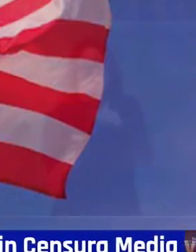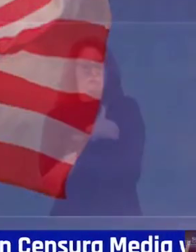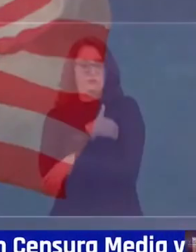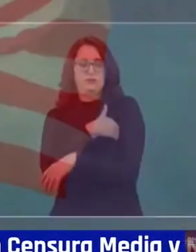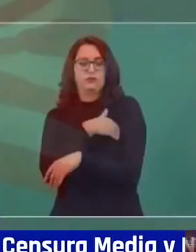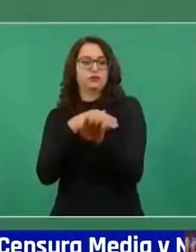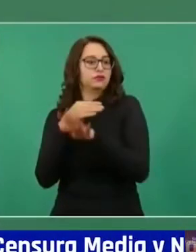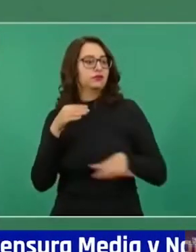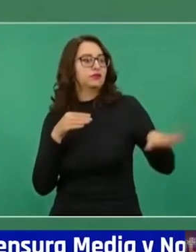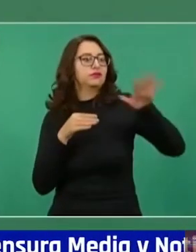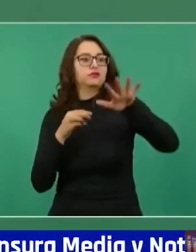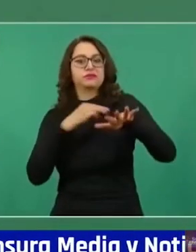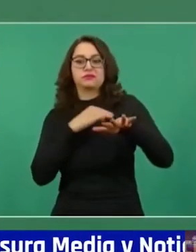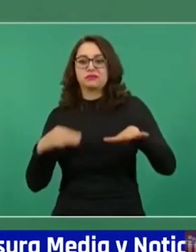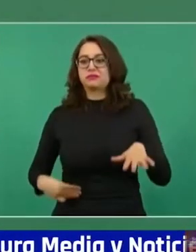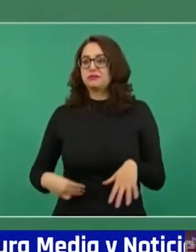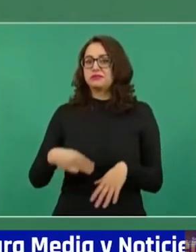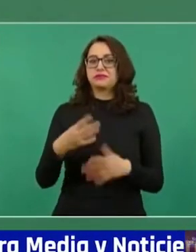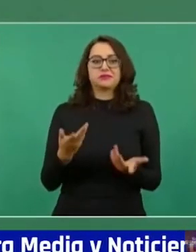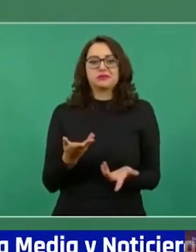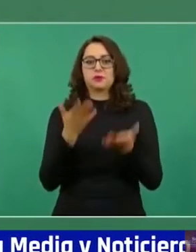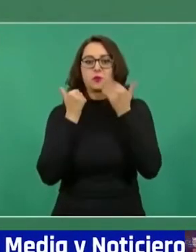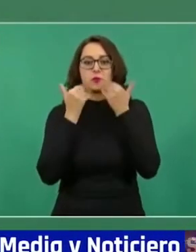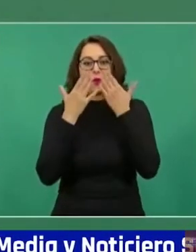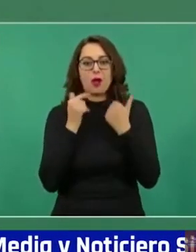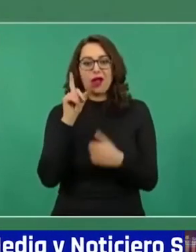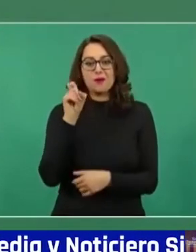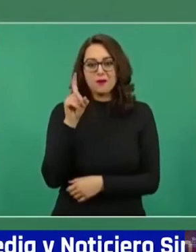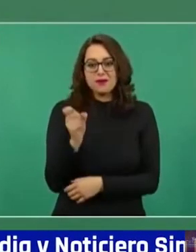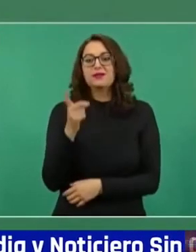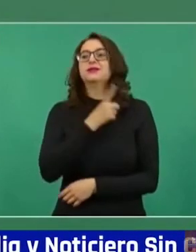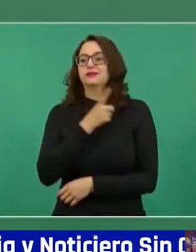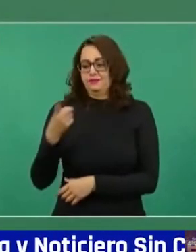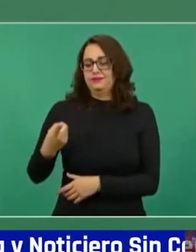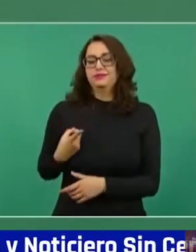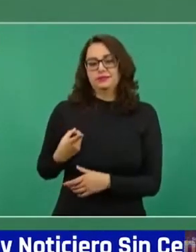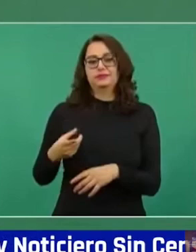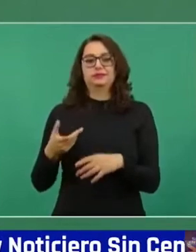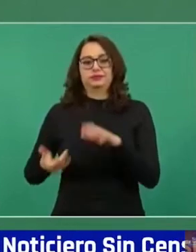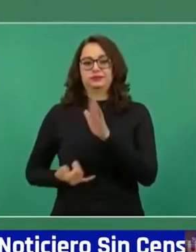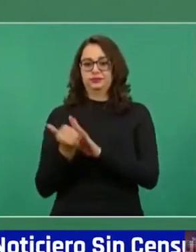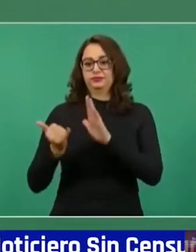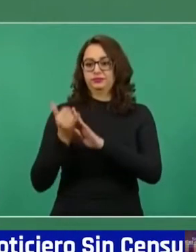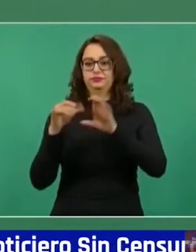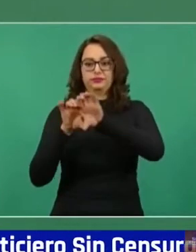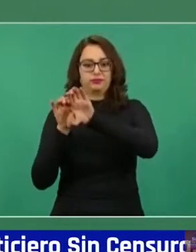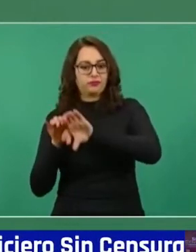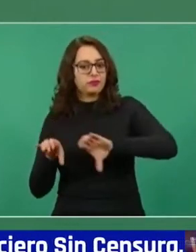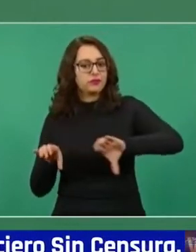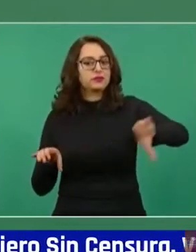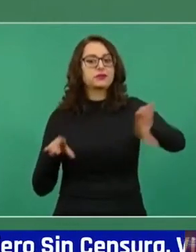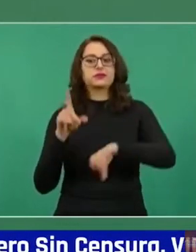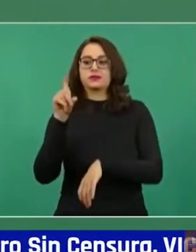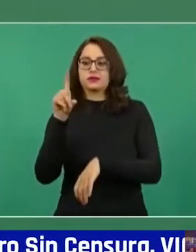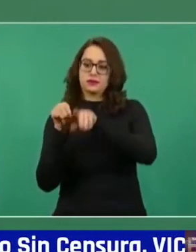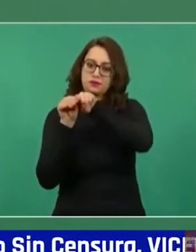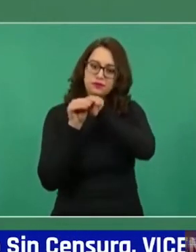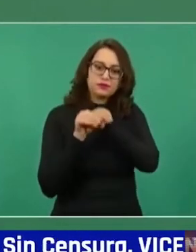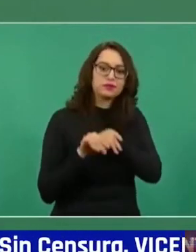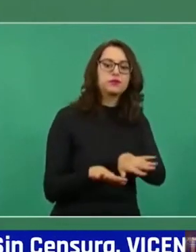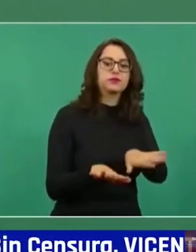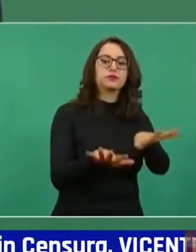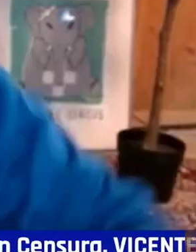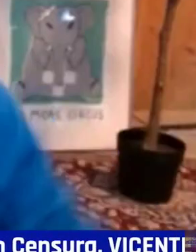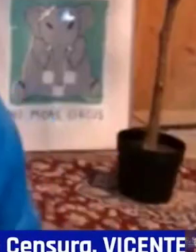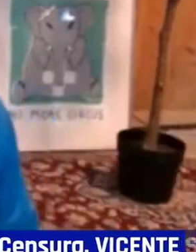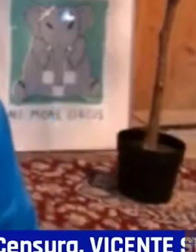la capital de los Estados Unidos, a luchar por México y por los mexicanos desde acá, desde Estados Unidos, con respeto a las leyes de Estados Unidos,